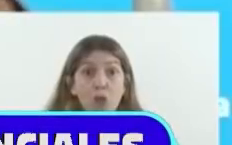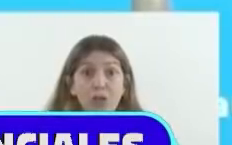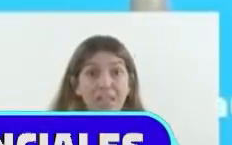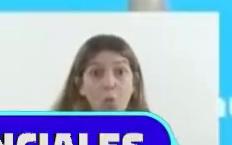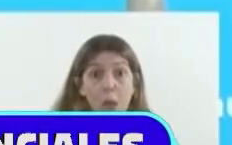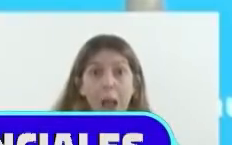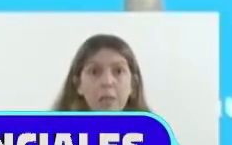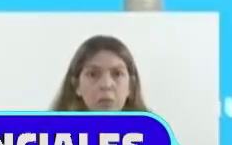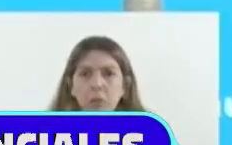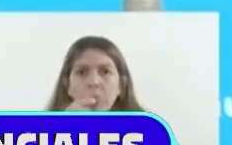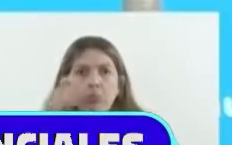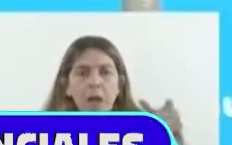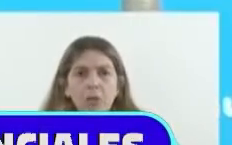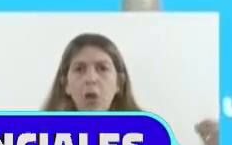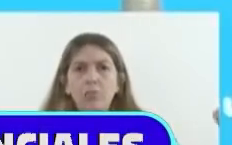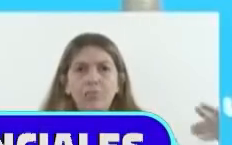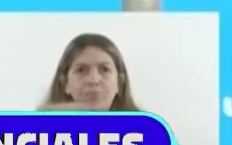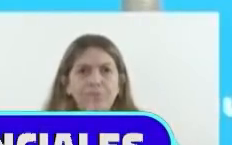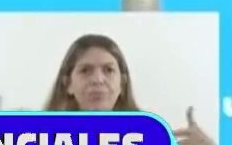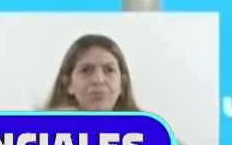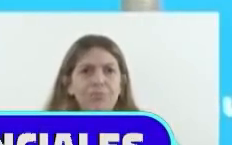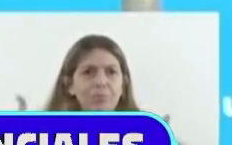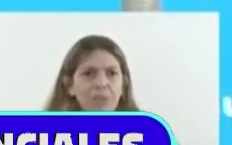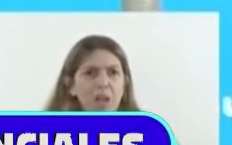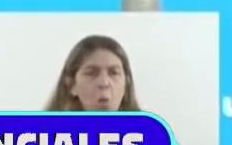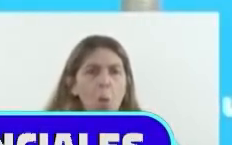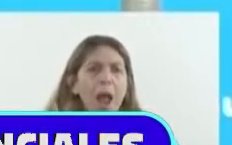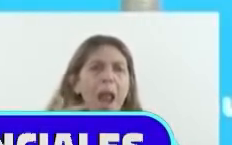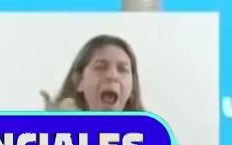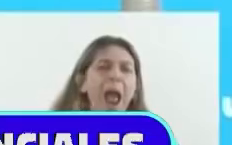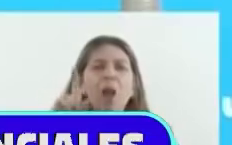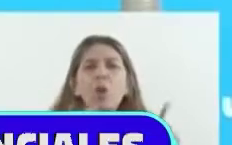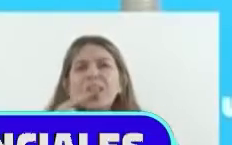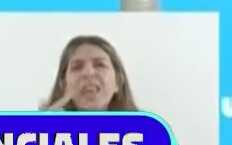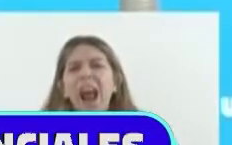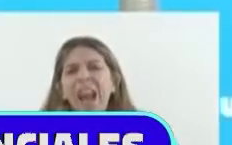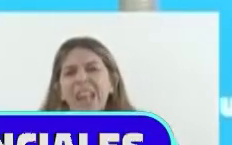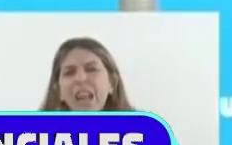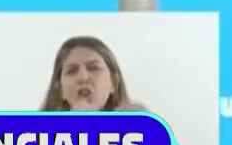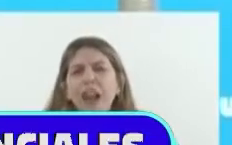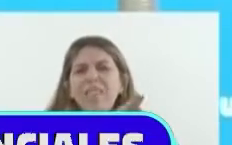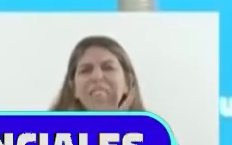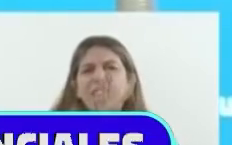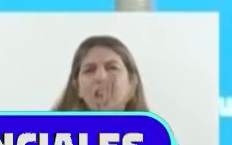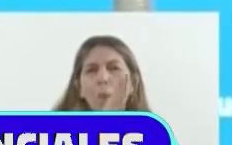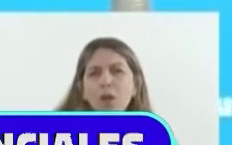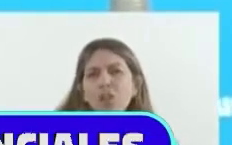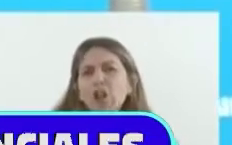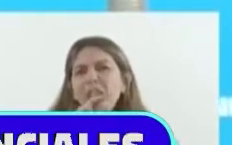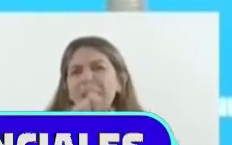circula, que algunos dicen que representa el 25, otros el 30, otros más